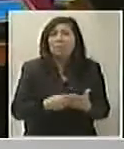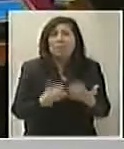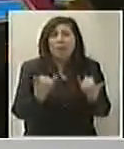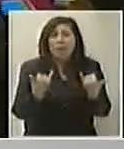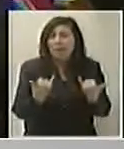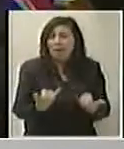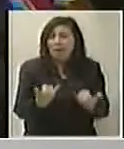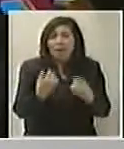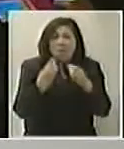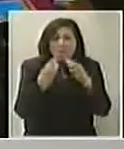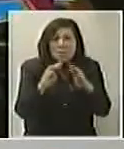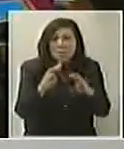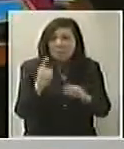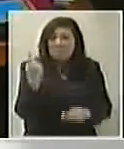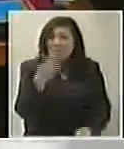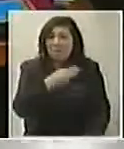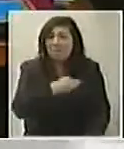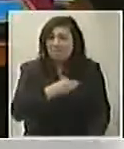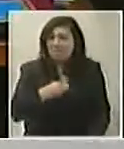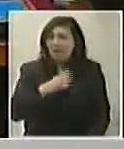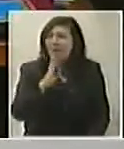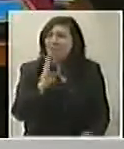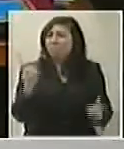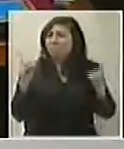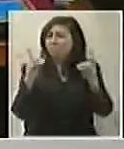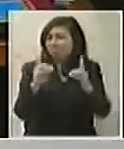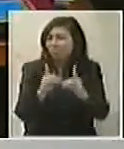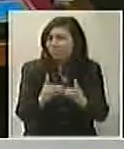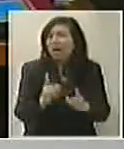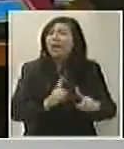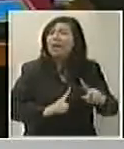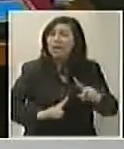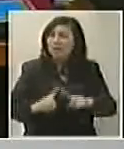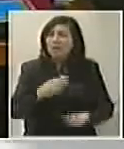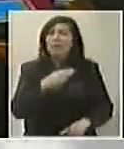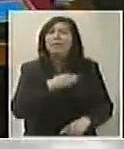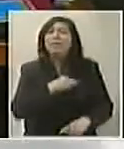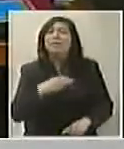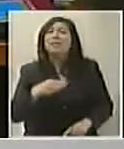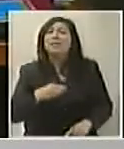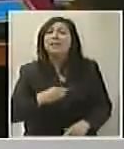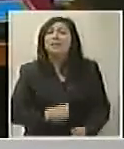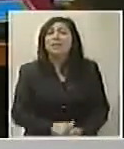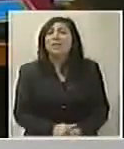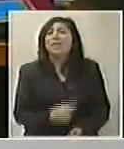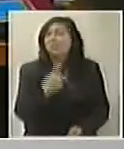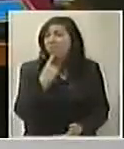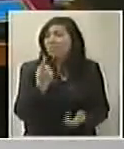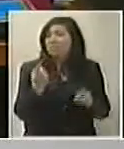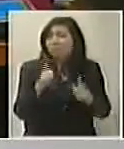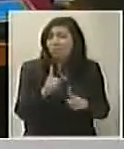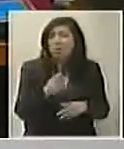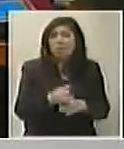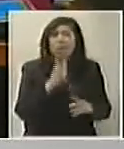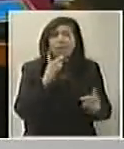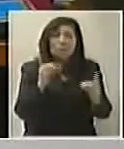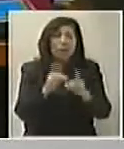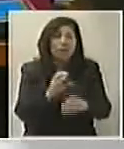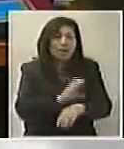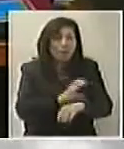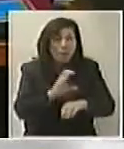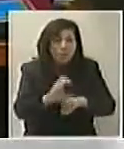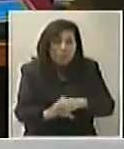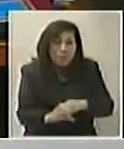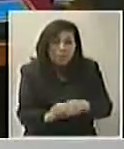día encabezando el mensaje del premier se habla del diálogo, ¿alguno de los ministros ha concurrido a un diálogo en